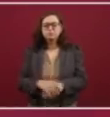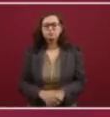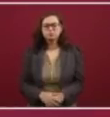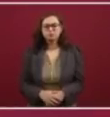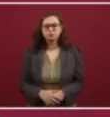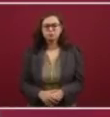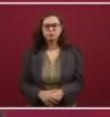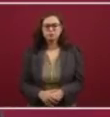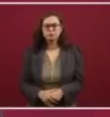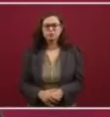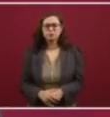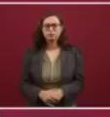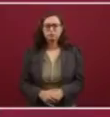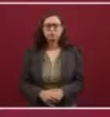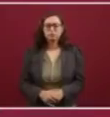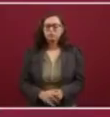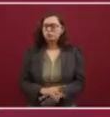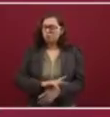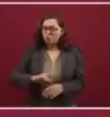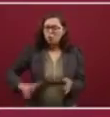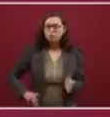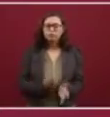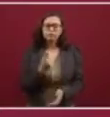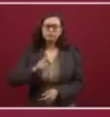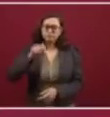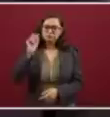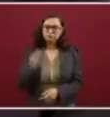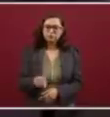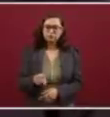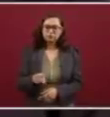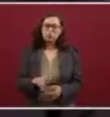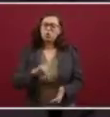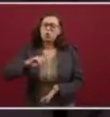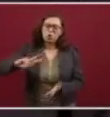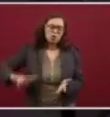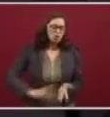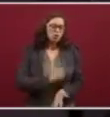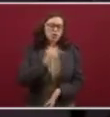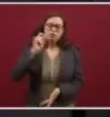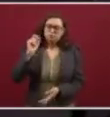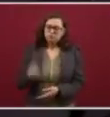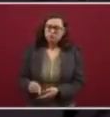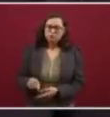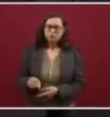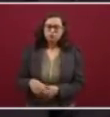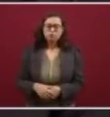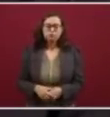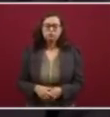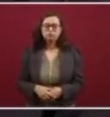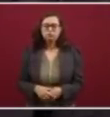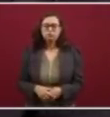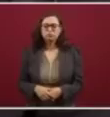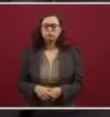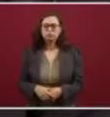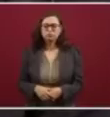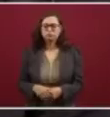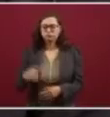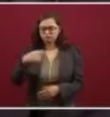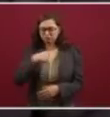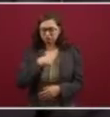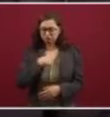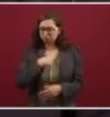volvería a decir lo mismo, ratificaría lo mismo, de que soy